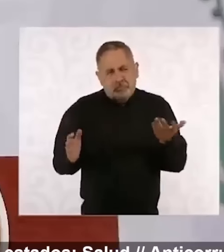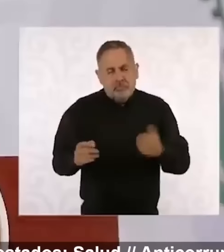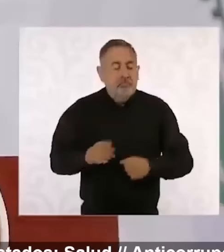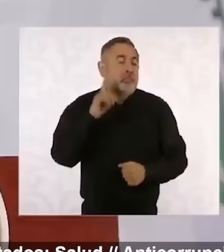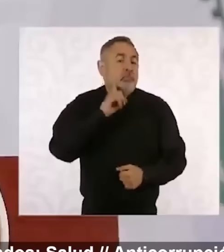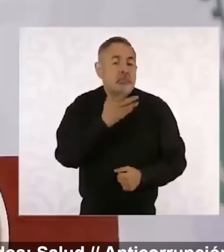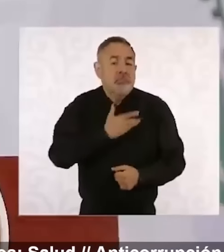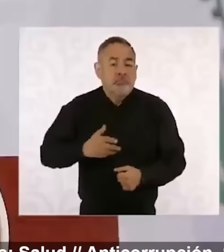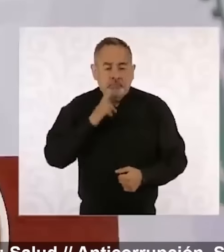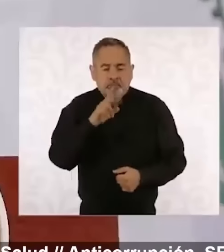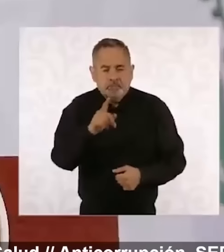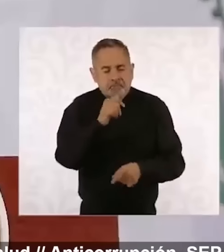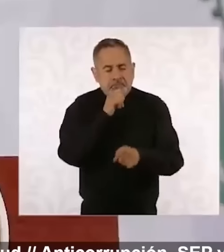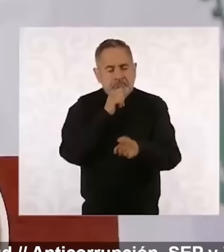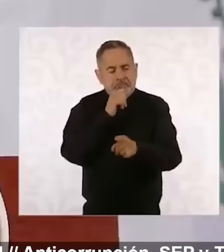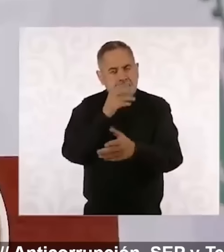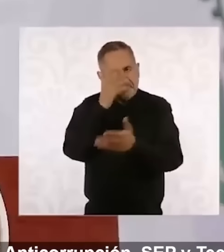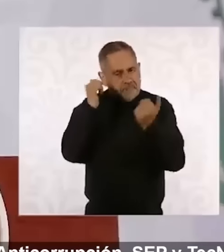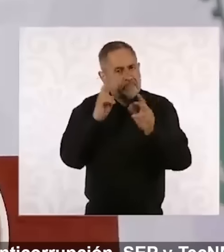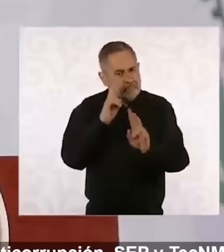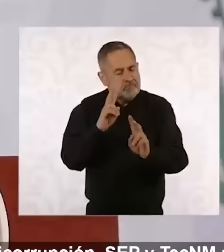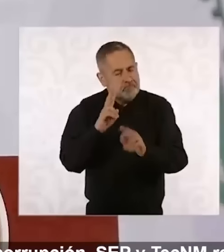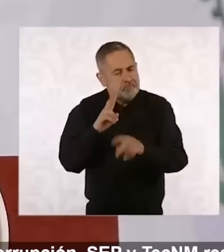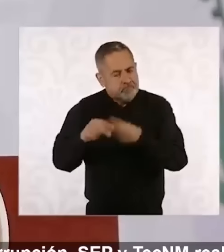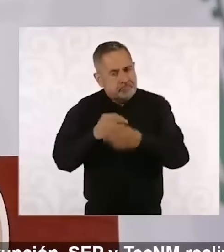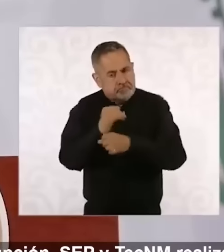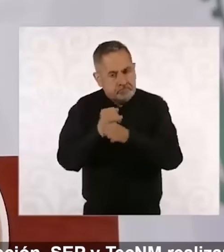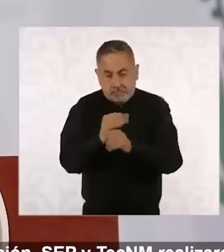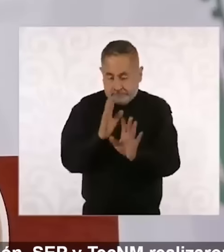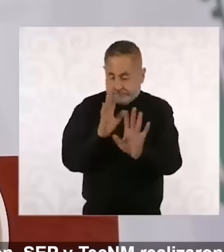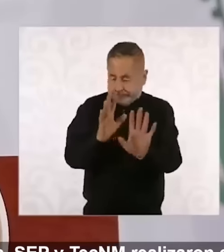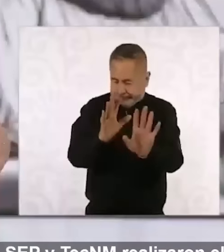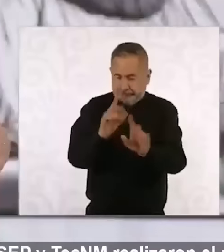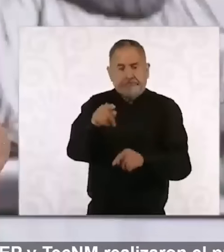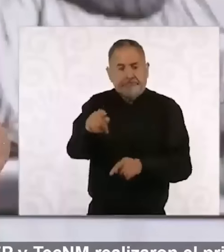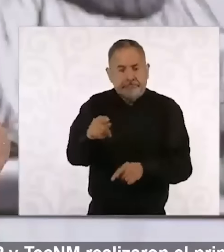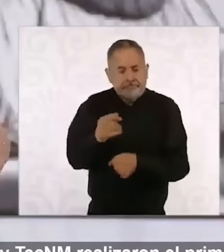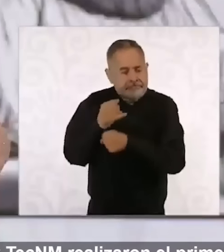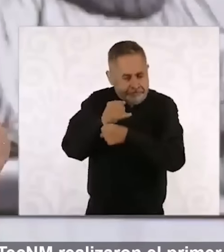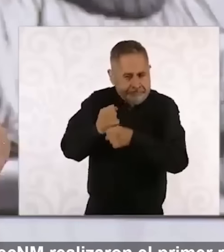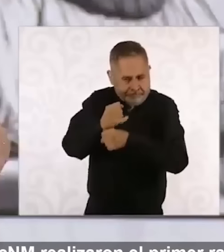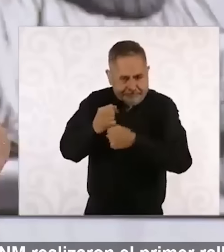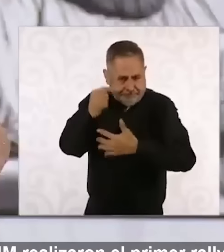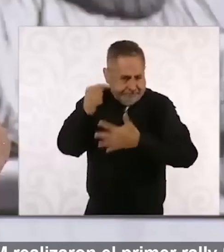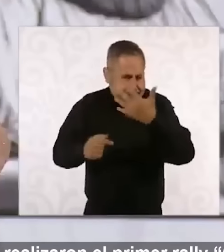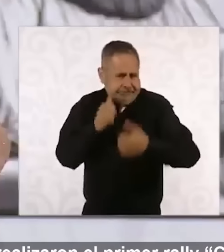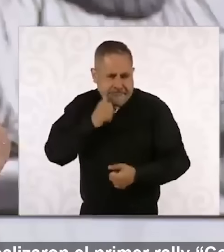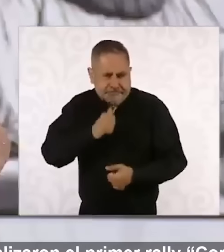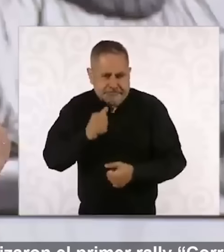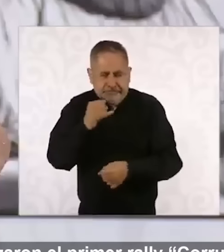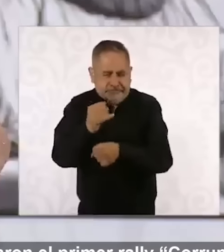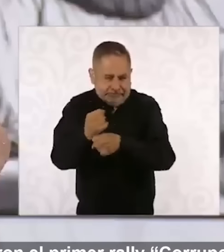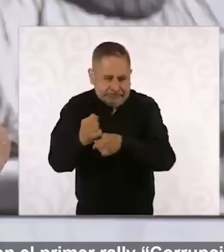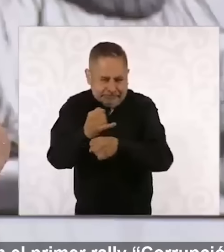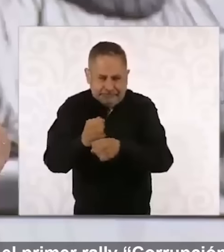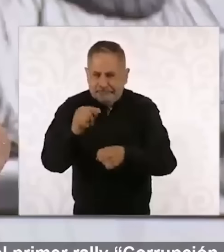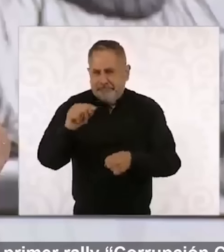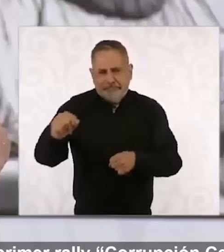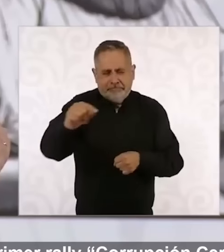porque es importante decirlo, ¿no? Esta es una investigación en particular, todas las investigaciones, tanto